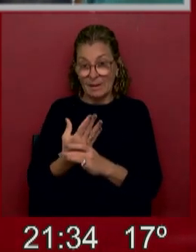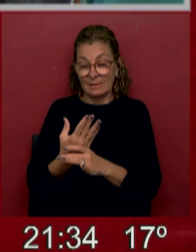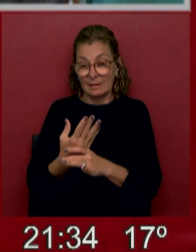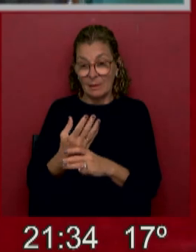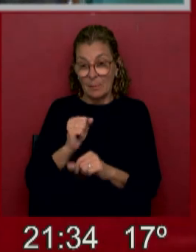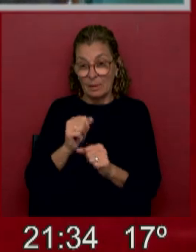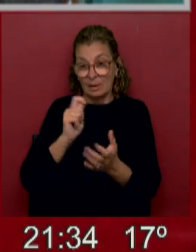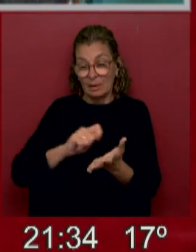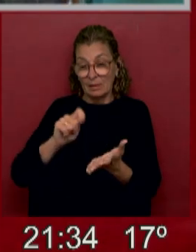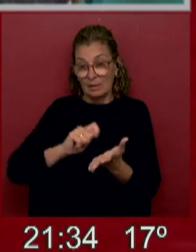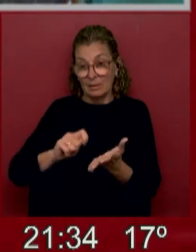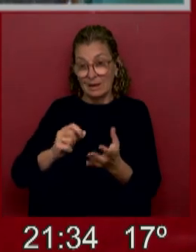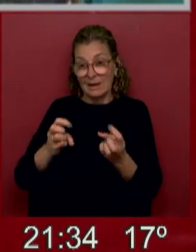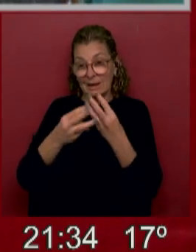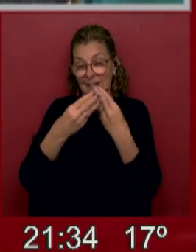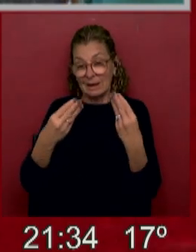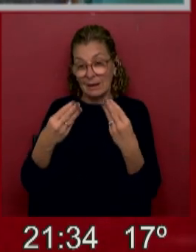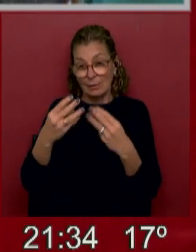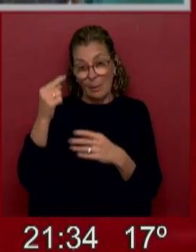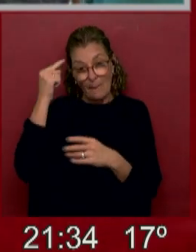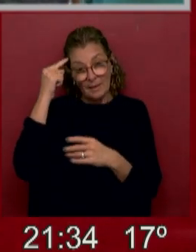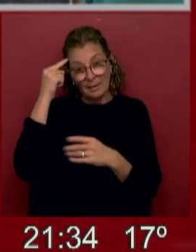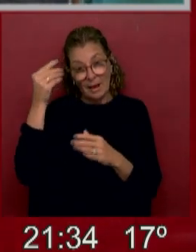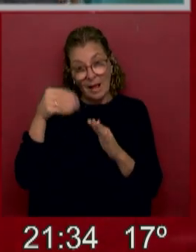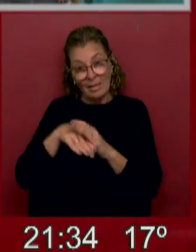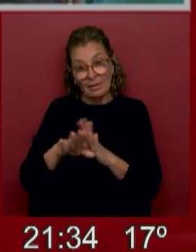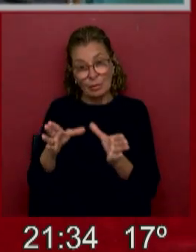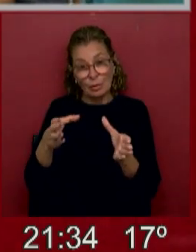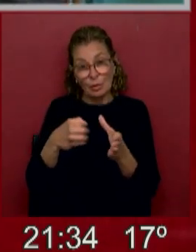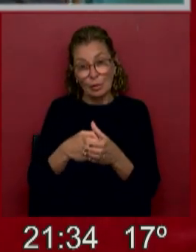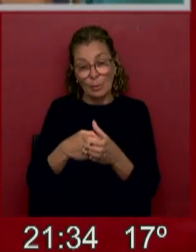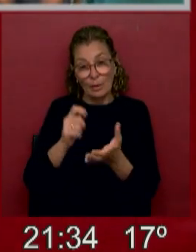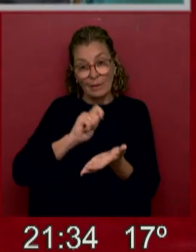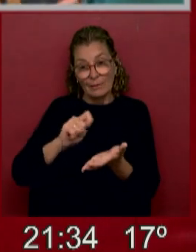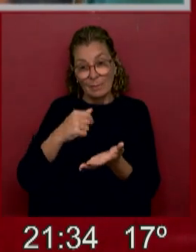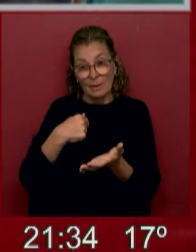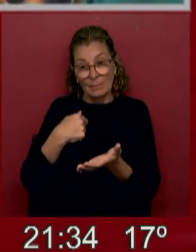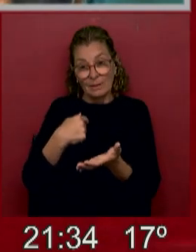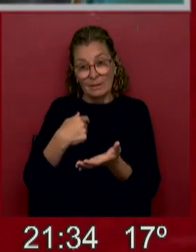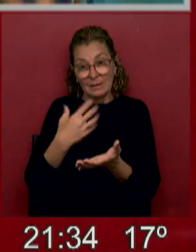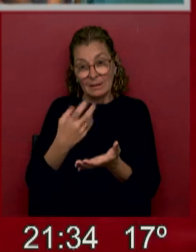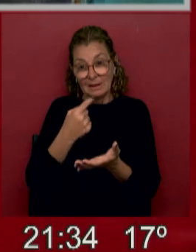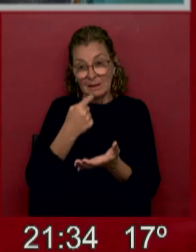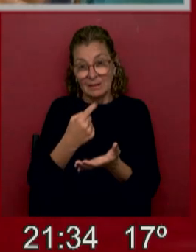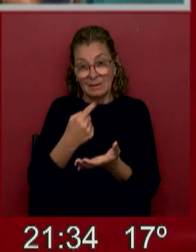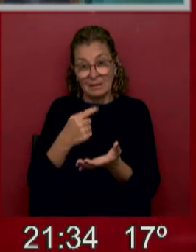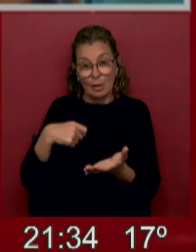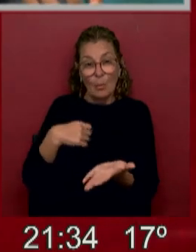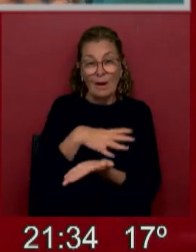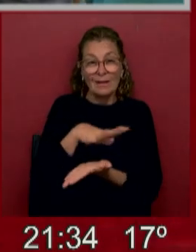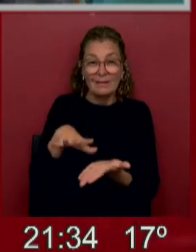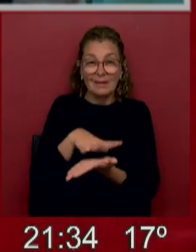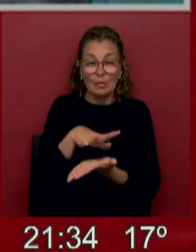escribir. En general trato un poco de reflejar lo que pasa dentro de la banda, porque escribir para mí implica un poco reflejar la situación,